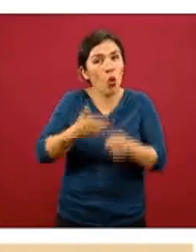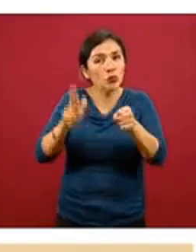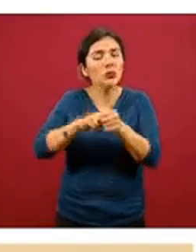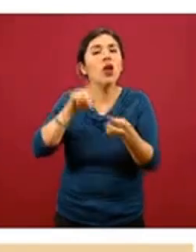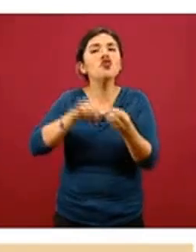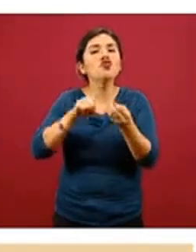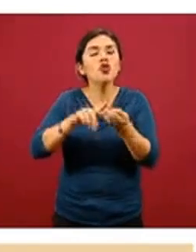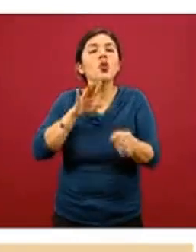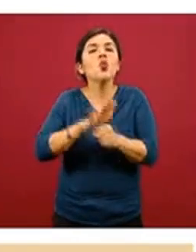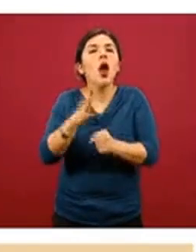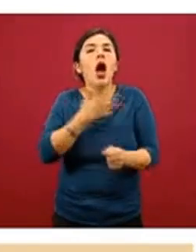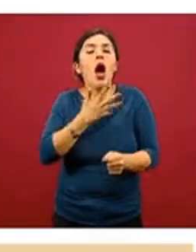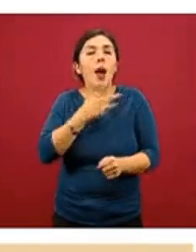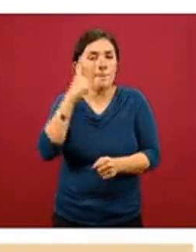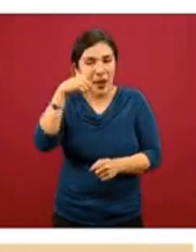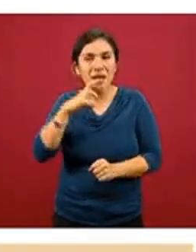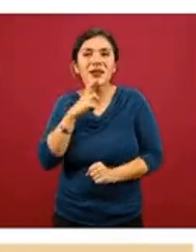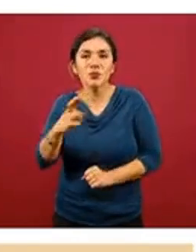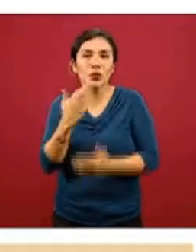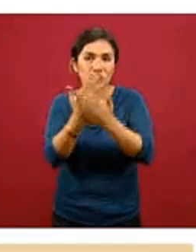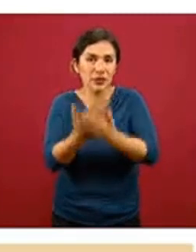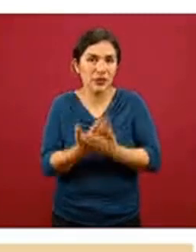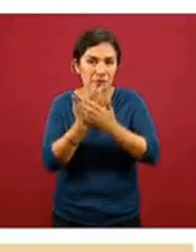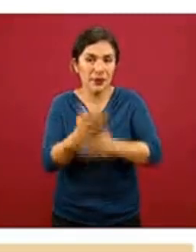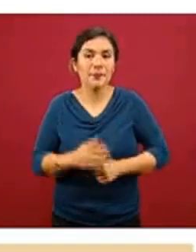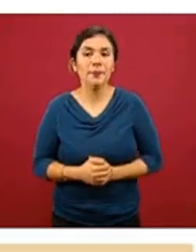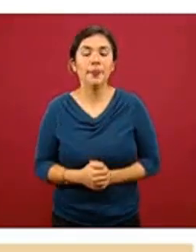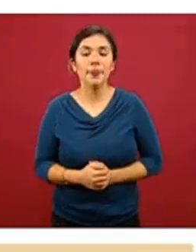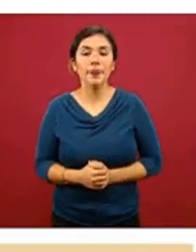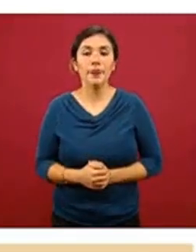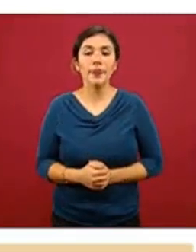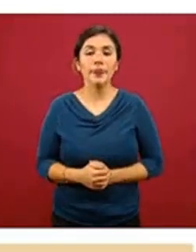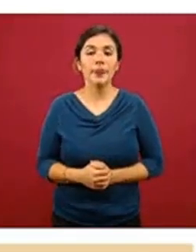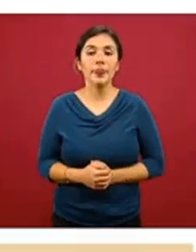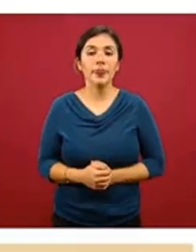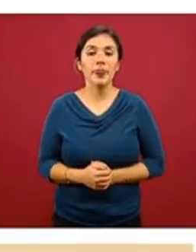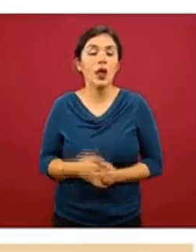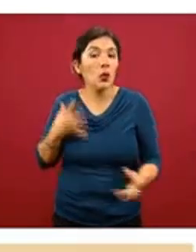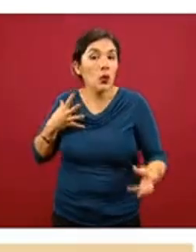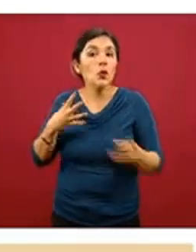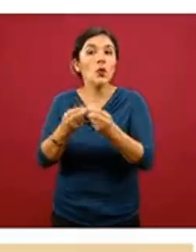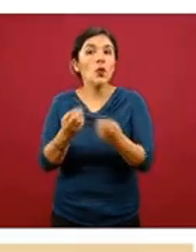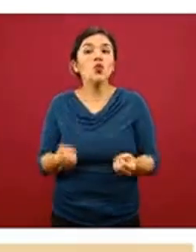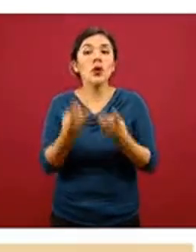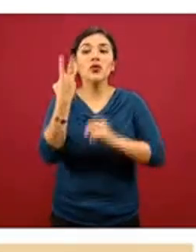contribuye con esta carga. Veamos la siguiente diapositiva, la carga acumulada,